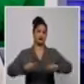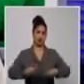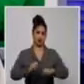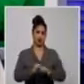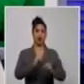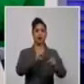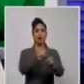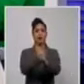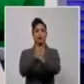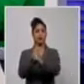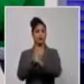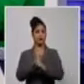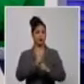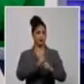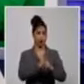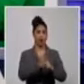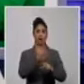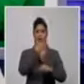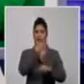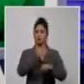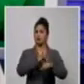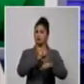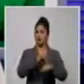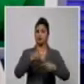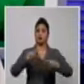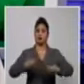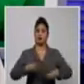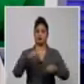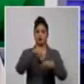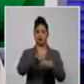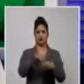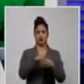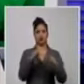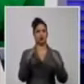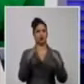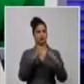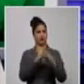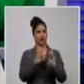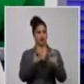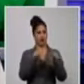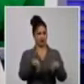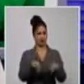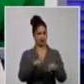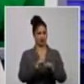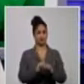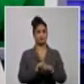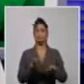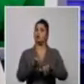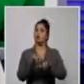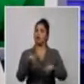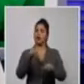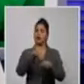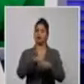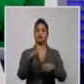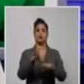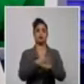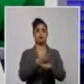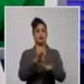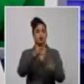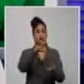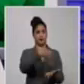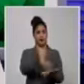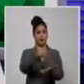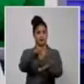casos sospechosos se ingresan en un centro de atención a contacto. Y en el centro de atención a